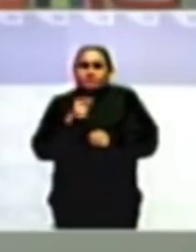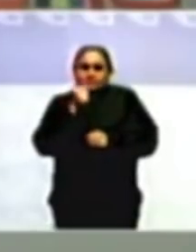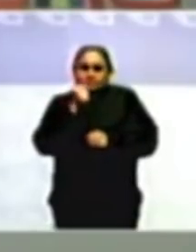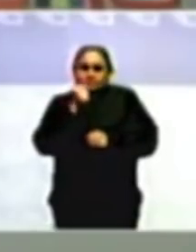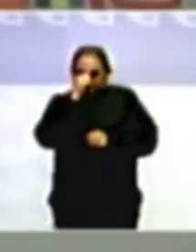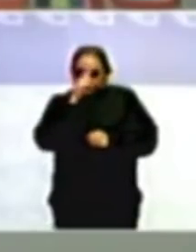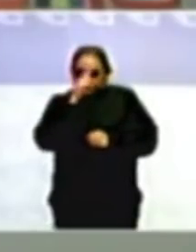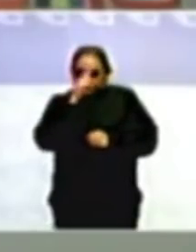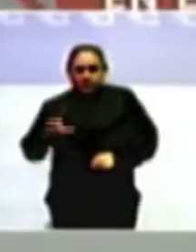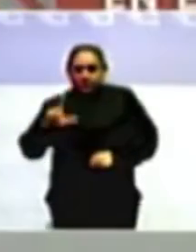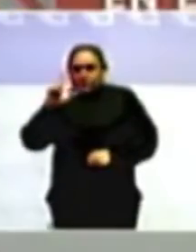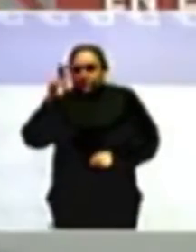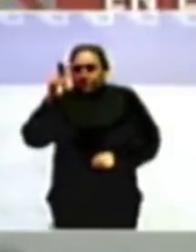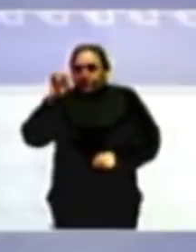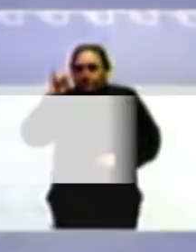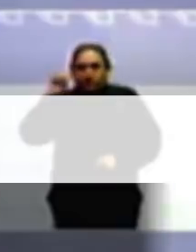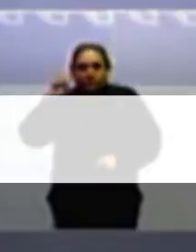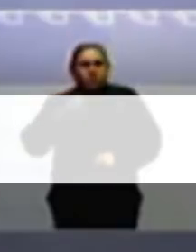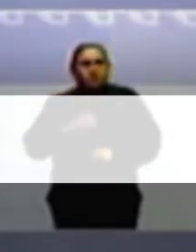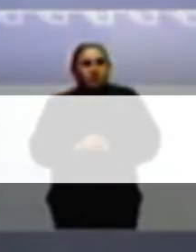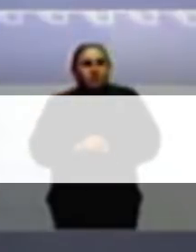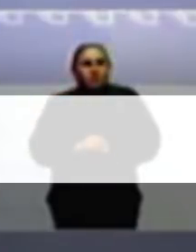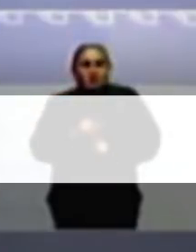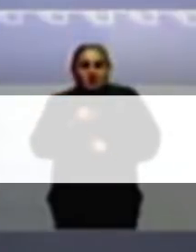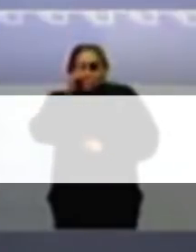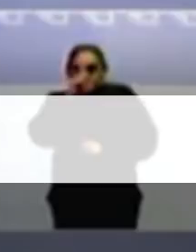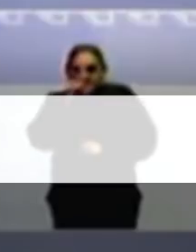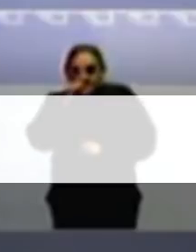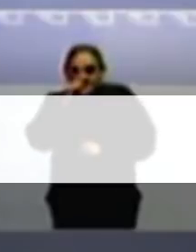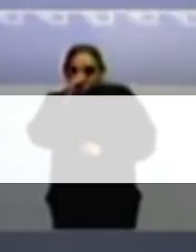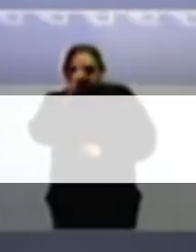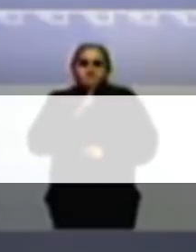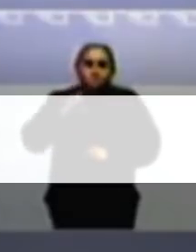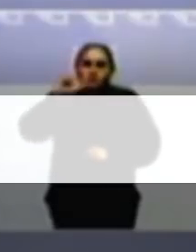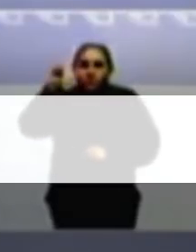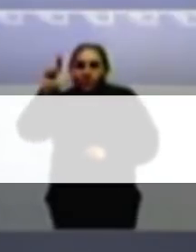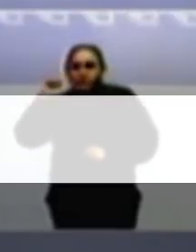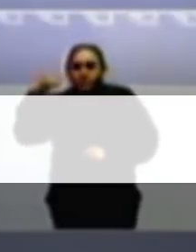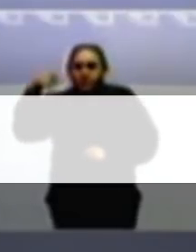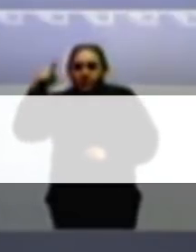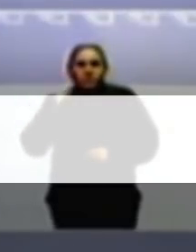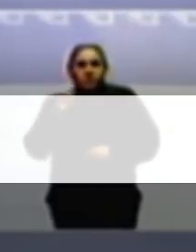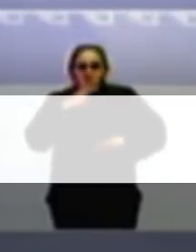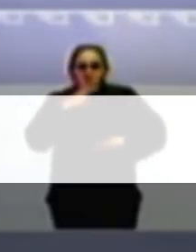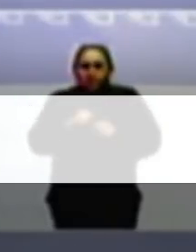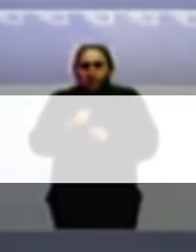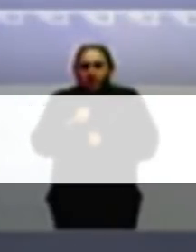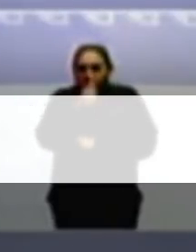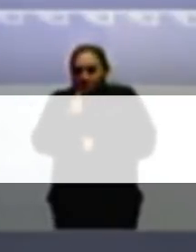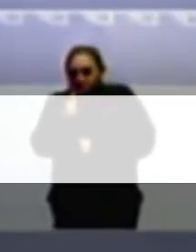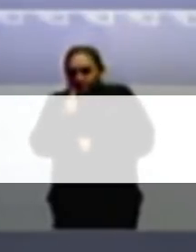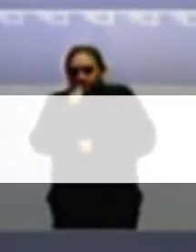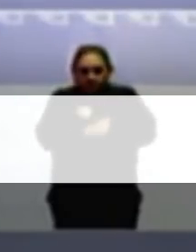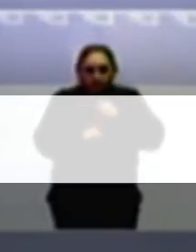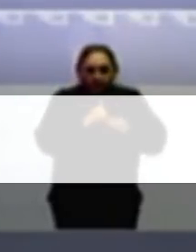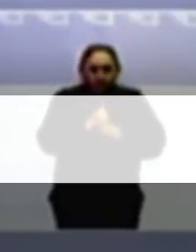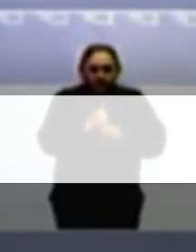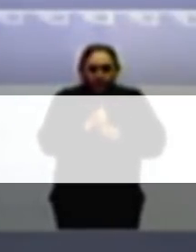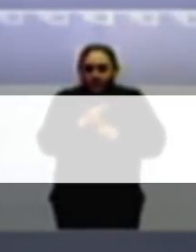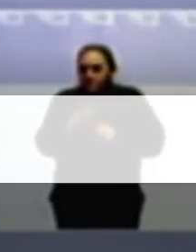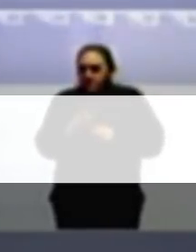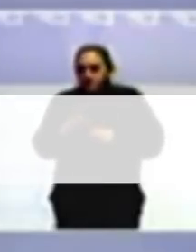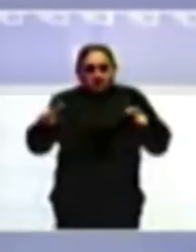comentando en este momento. Laida miente y siempre ha mentido. Viene cada 6 años, negocia y se va.